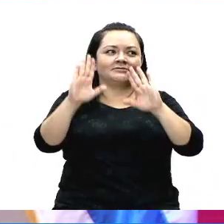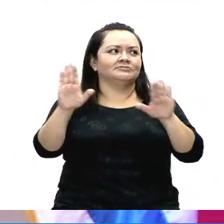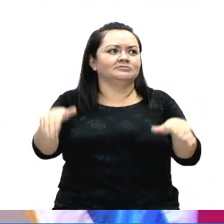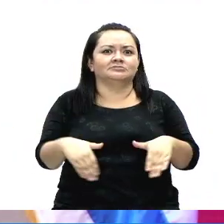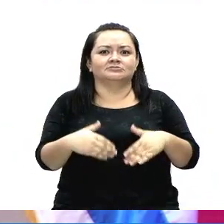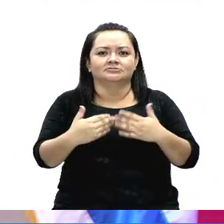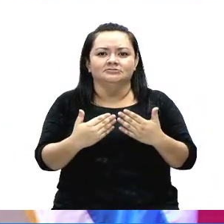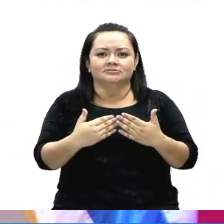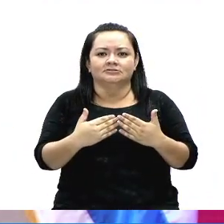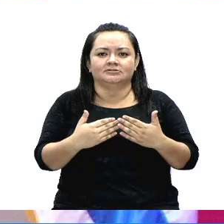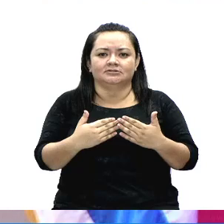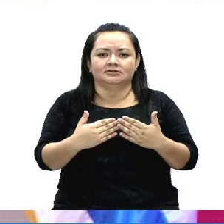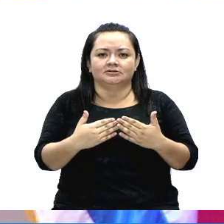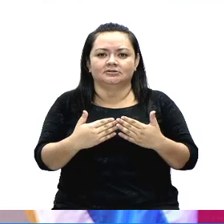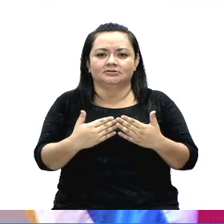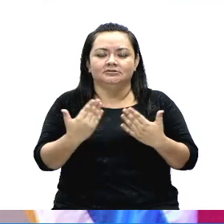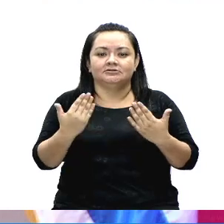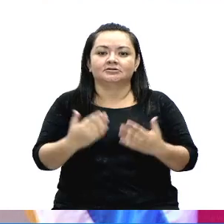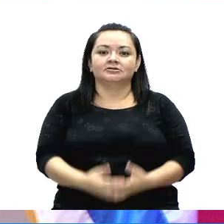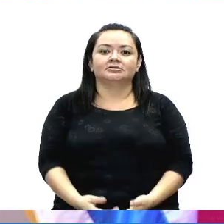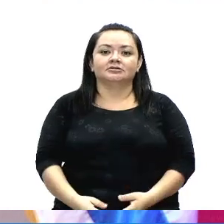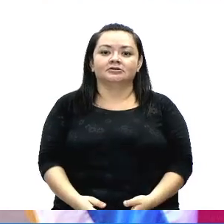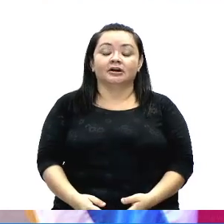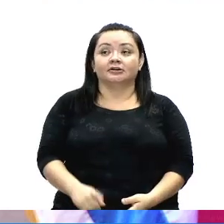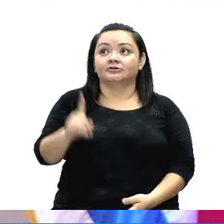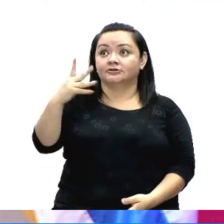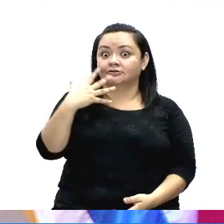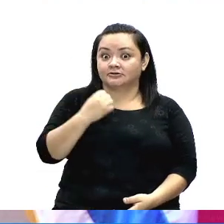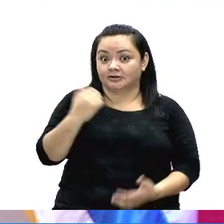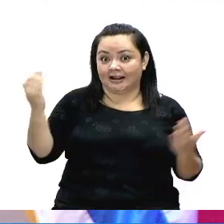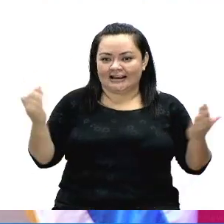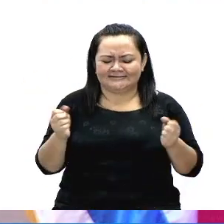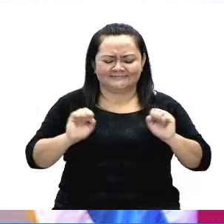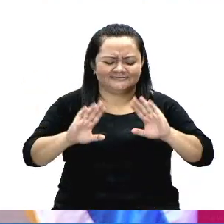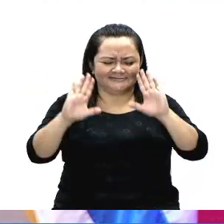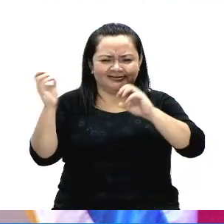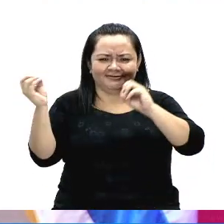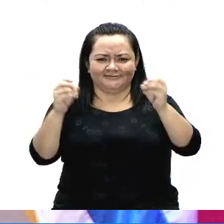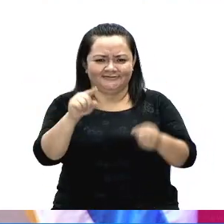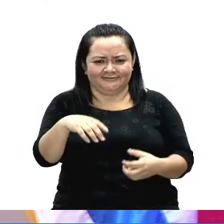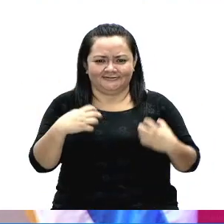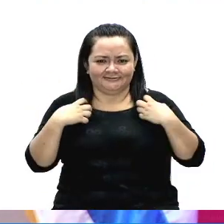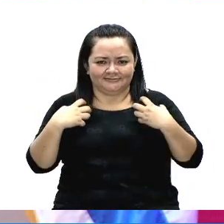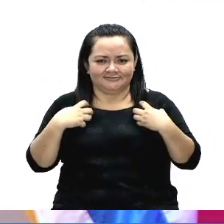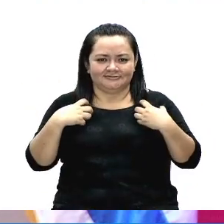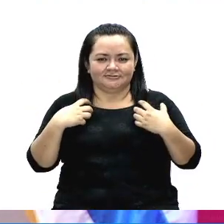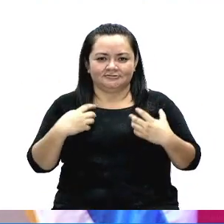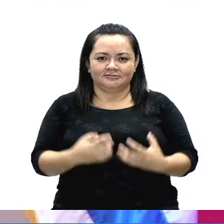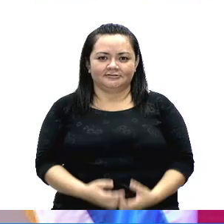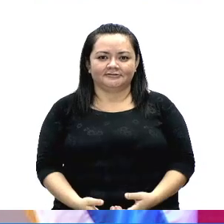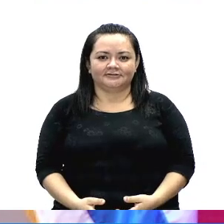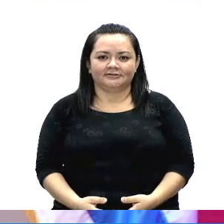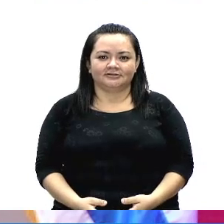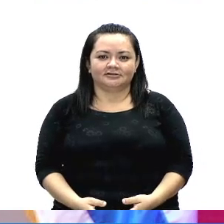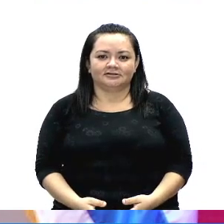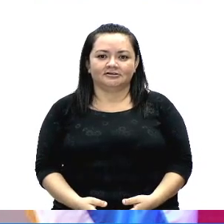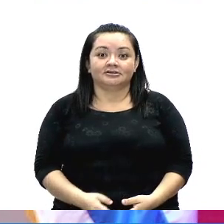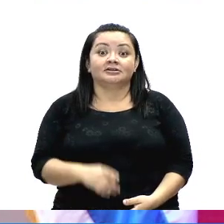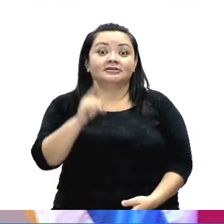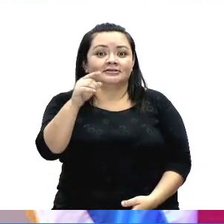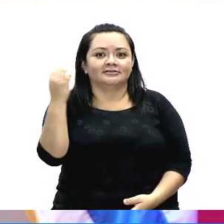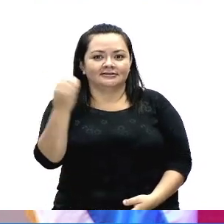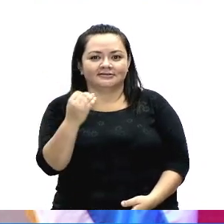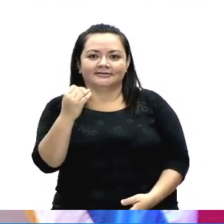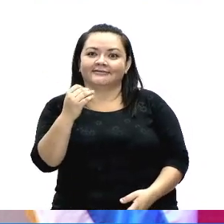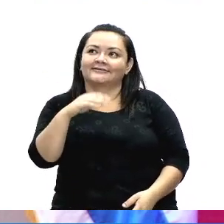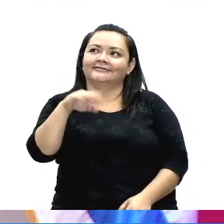señor y dios quiere hacer grandes cosas en nosotros pero te quiere llevar al